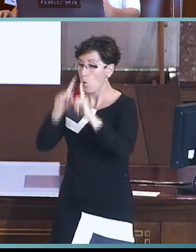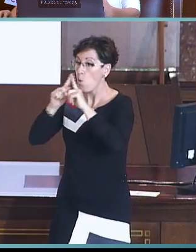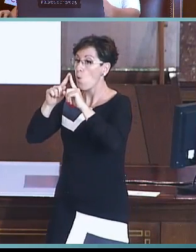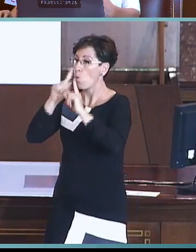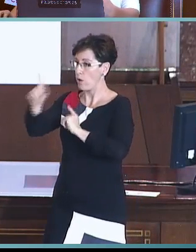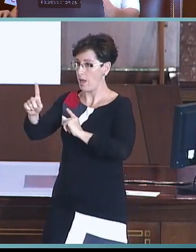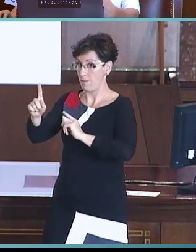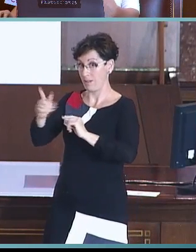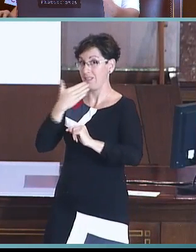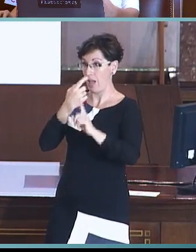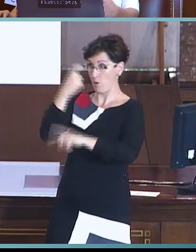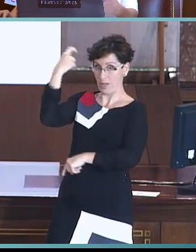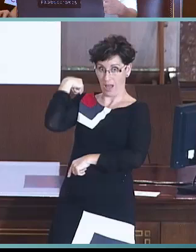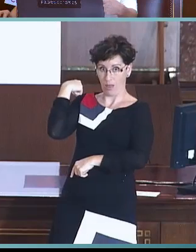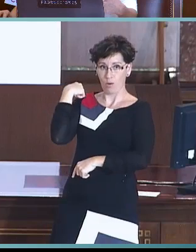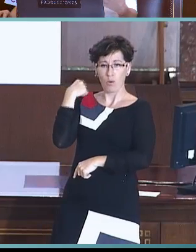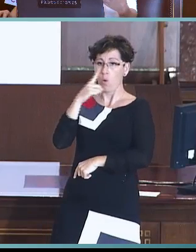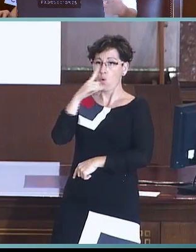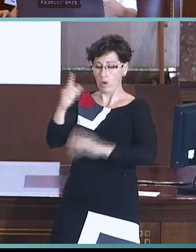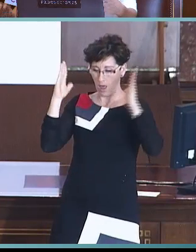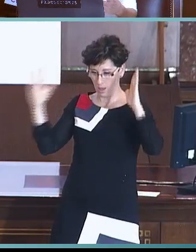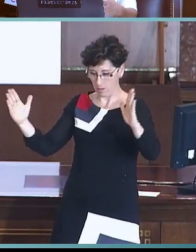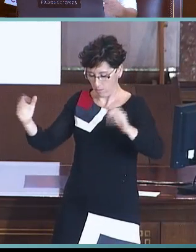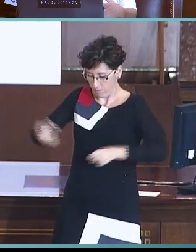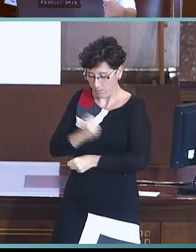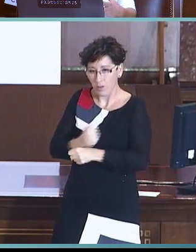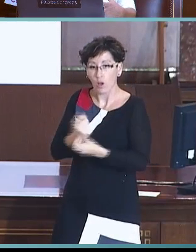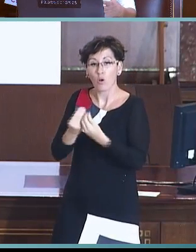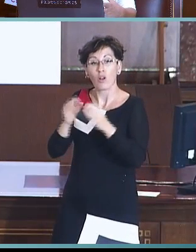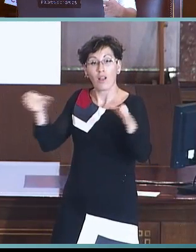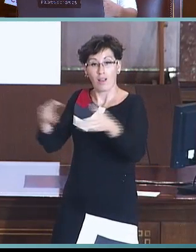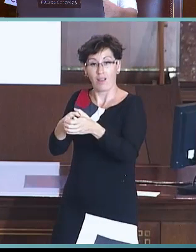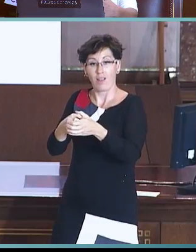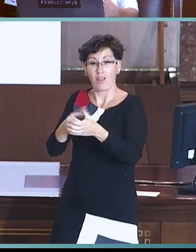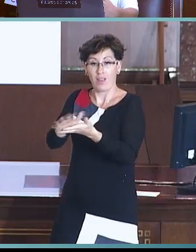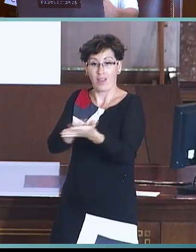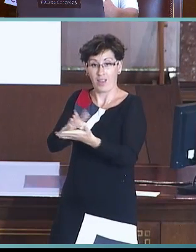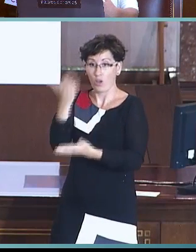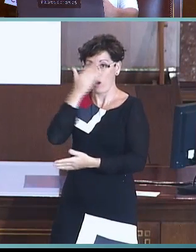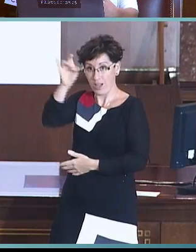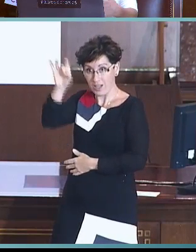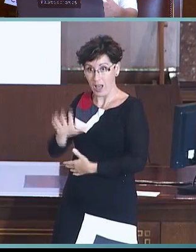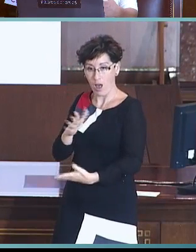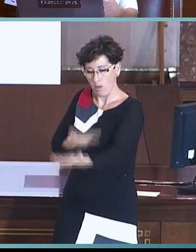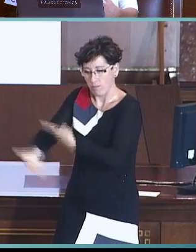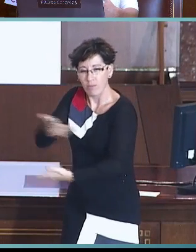el año pasado, a hacer un grupo de trabajo con el Departamento de Lengua de Signos del Colegio Gauden y vamos a revisar ítem a ítem